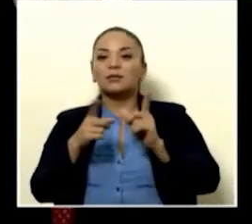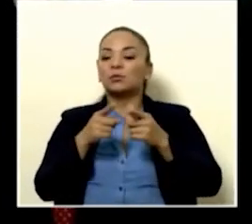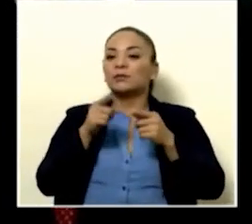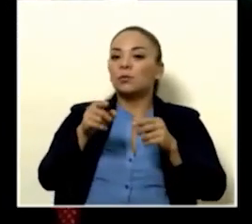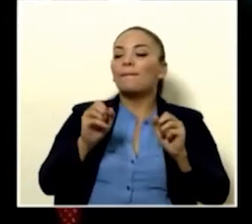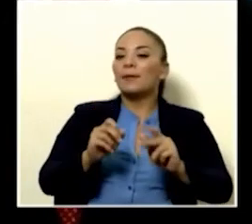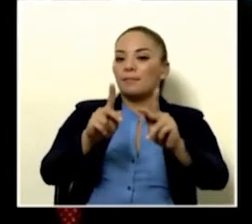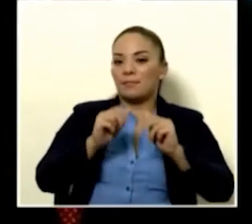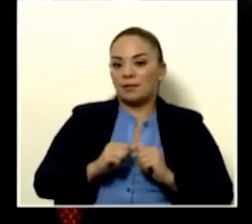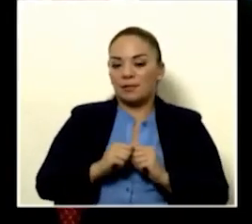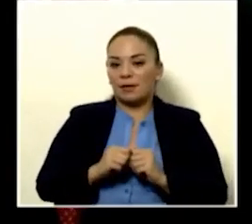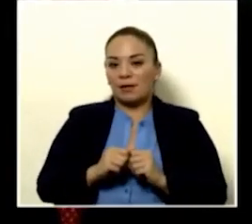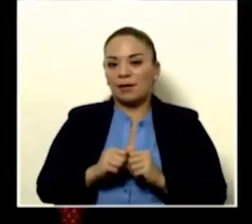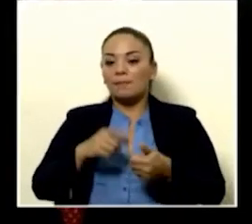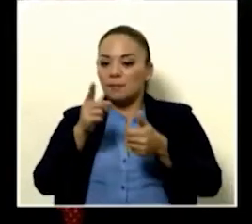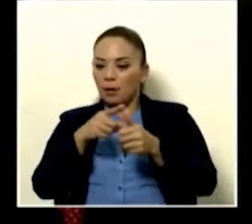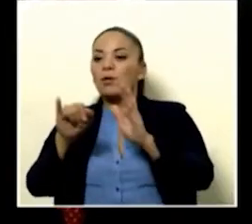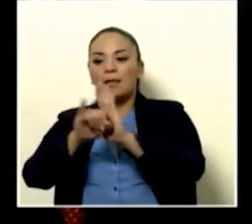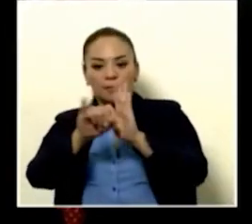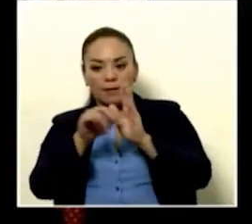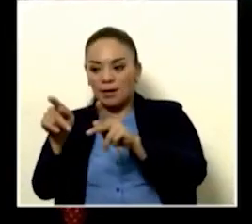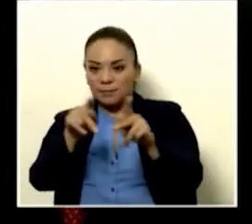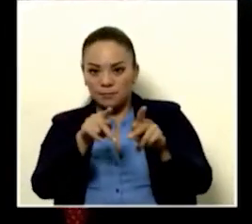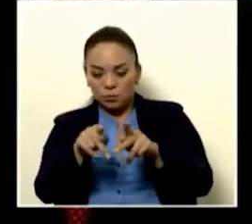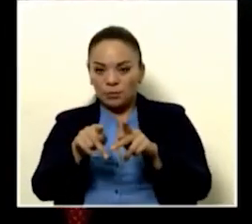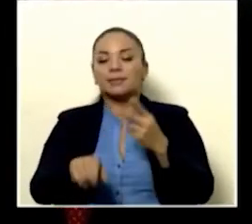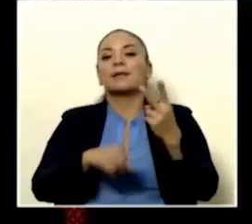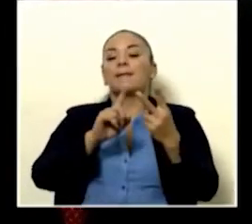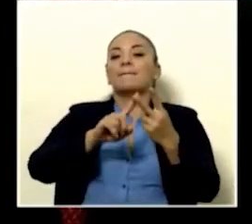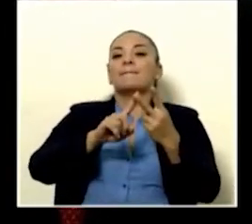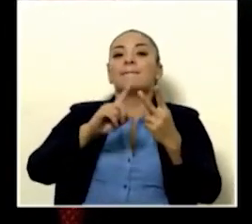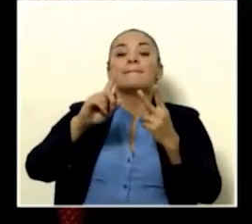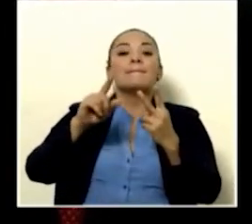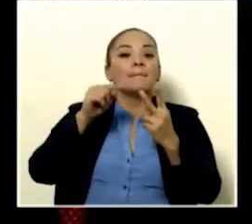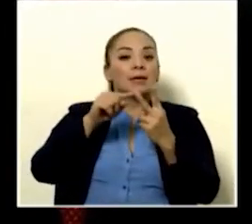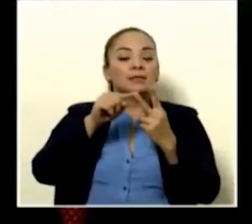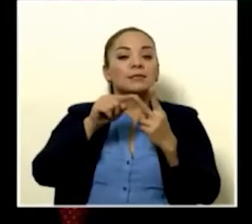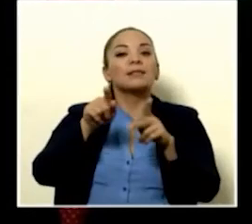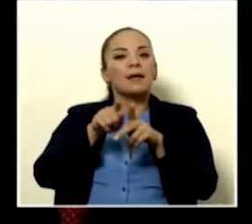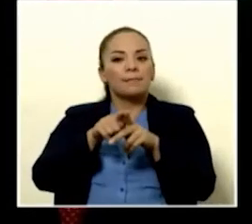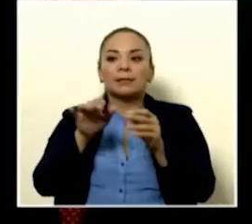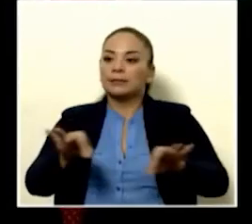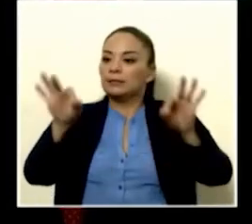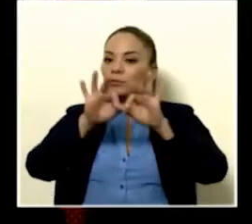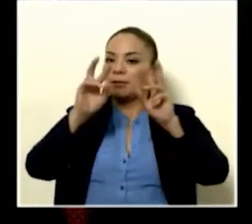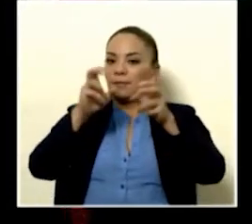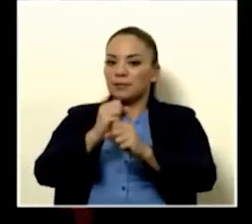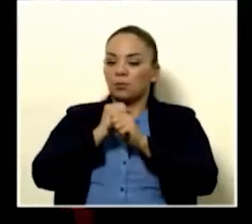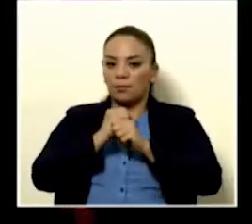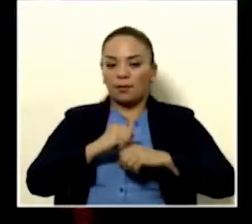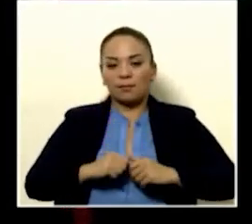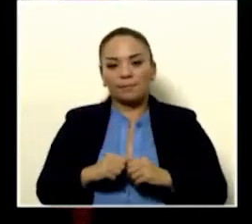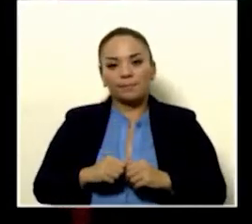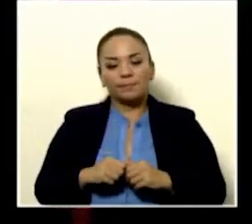no solamente identificar a estas personas, sino que además tiene un componente de seguridad importante,